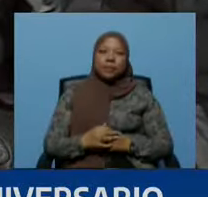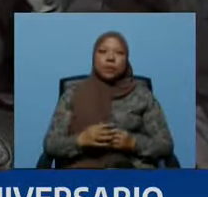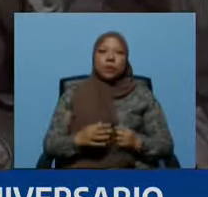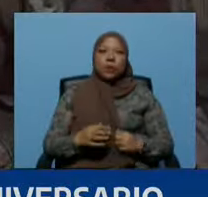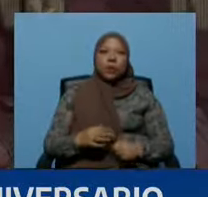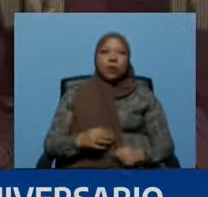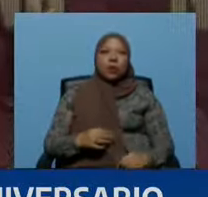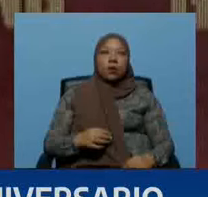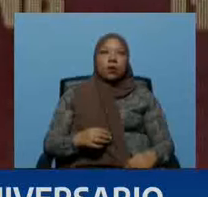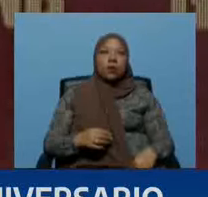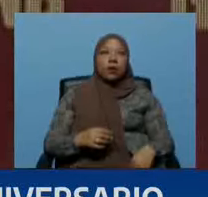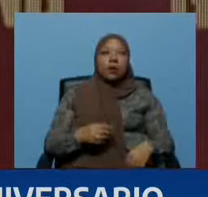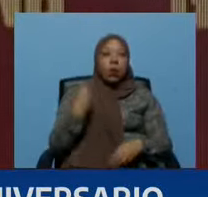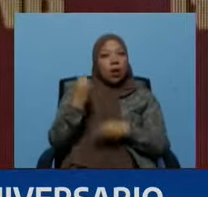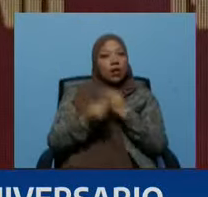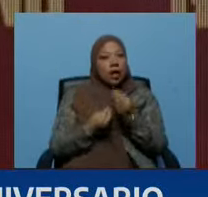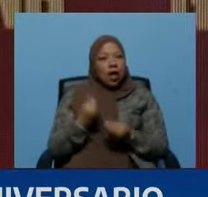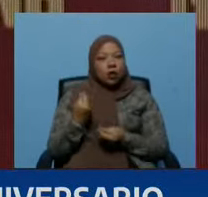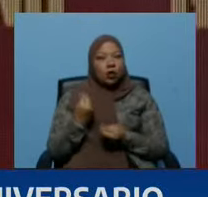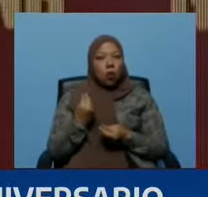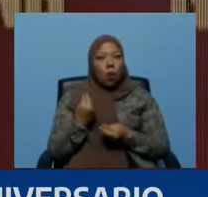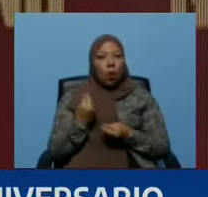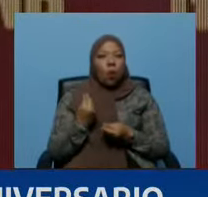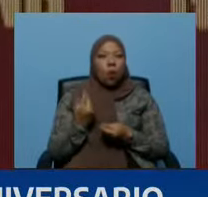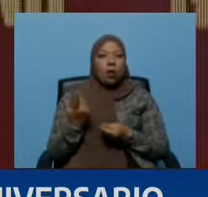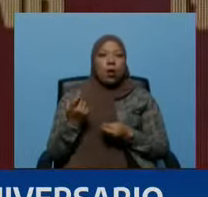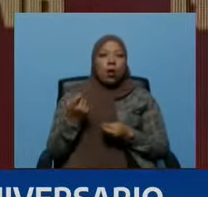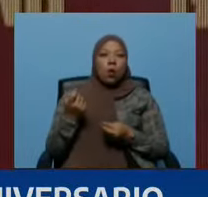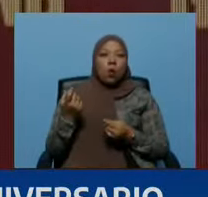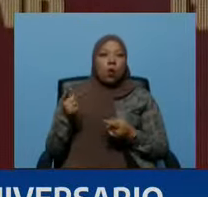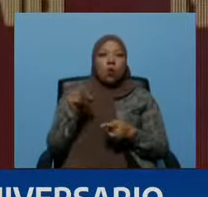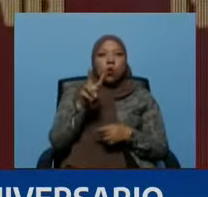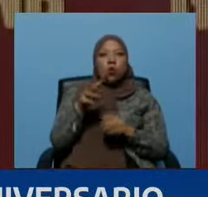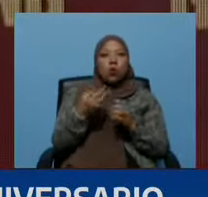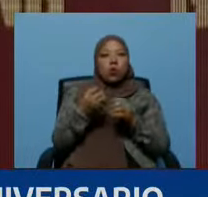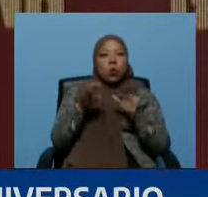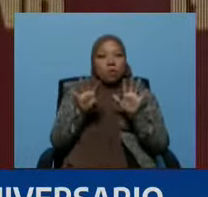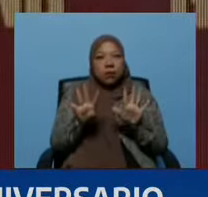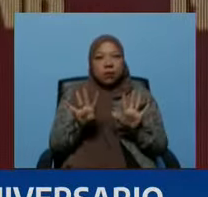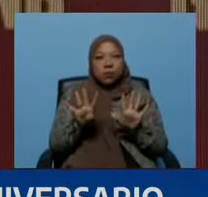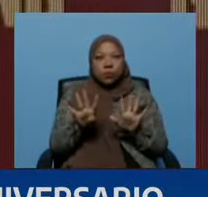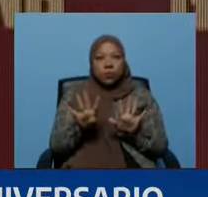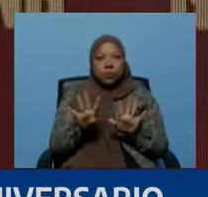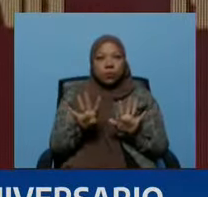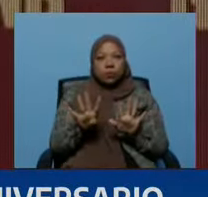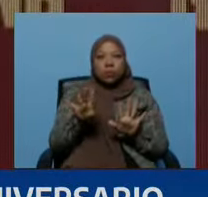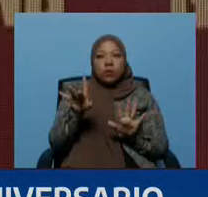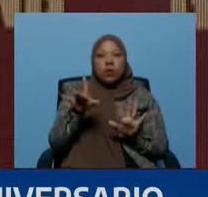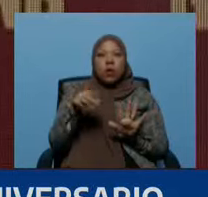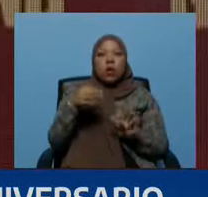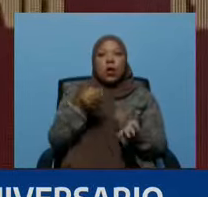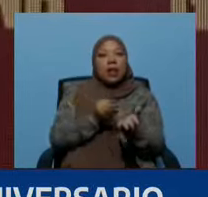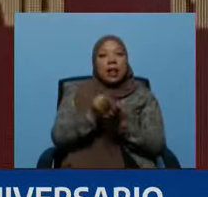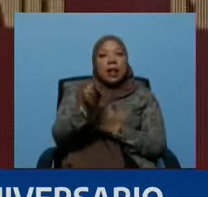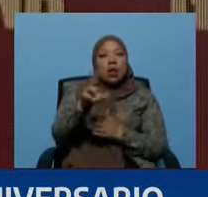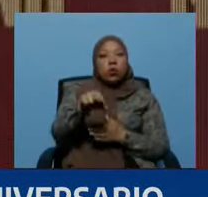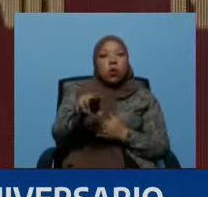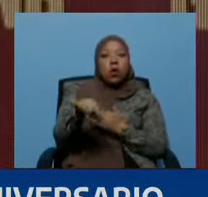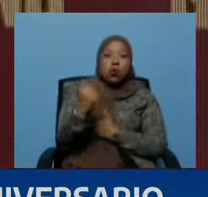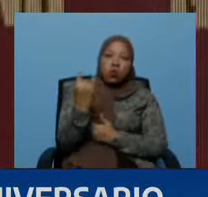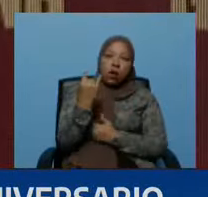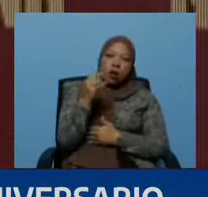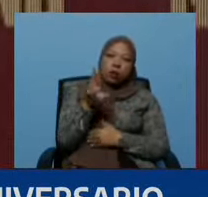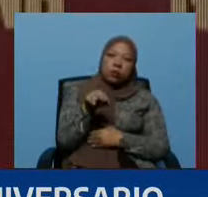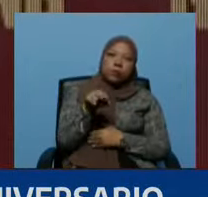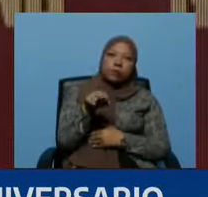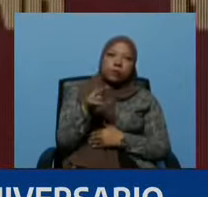la consigna que se creó en la batalla 2019. Leales siempre, traidores